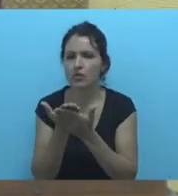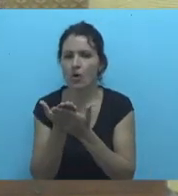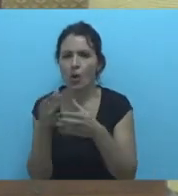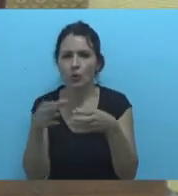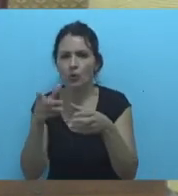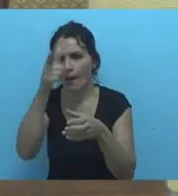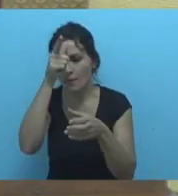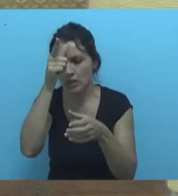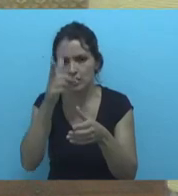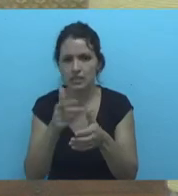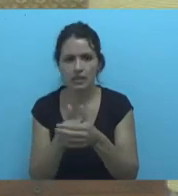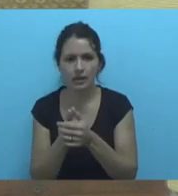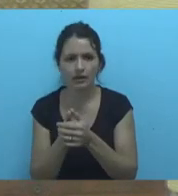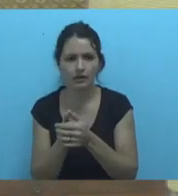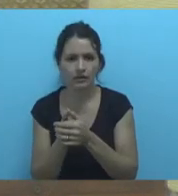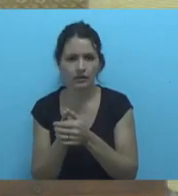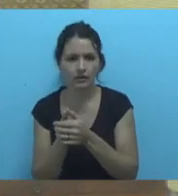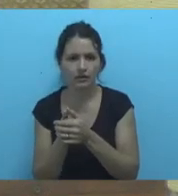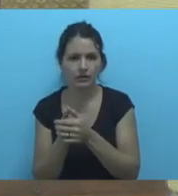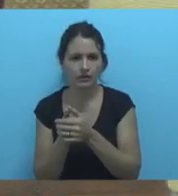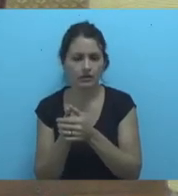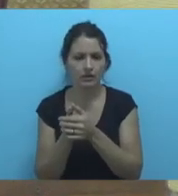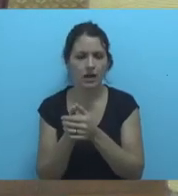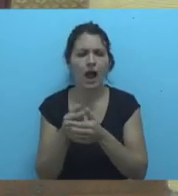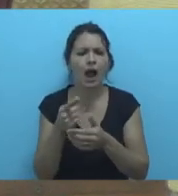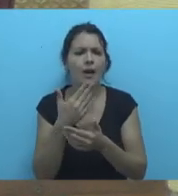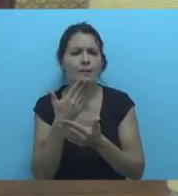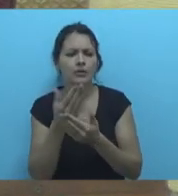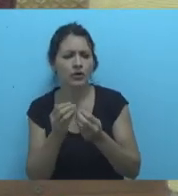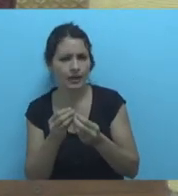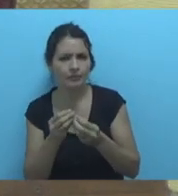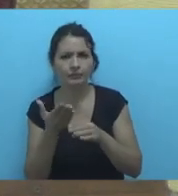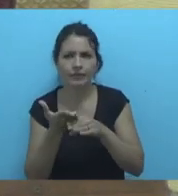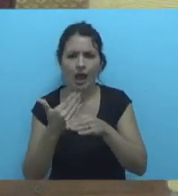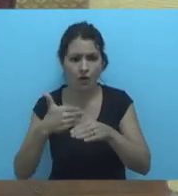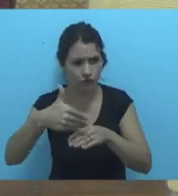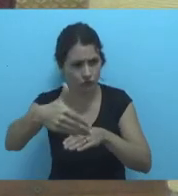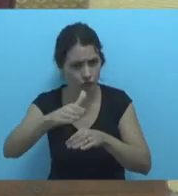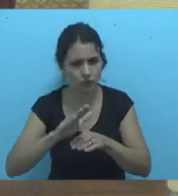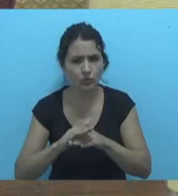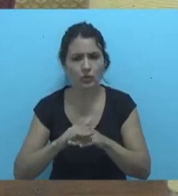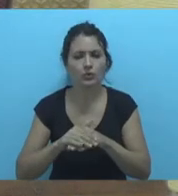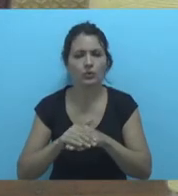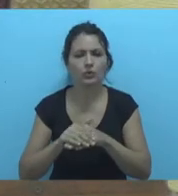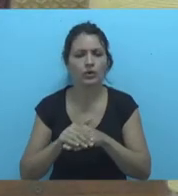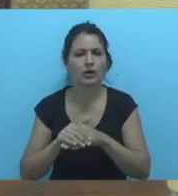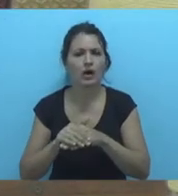desactivar los piquetes que va a generar la CGT San Lorenzo en reclamo de los 73